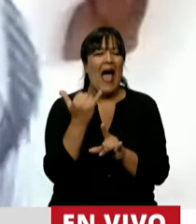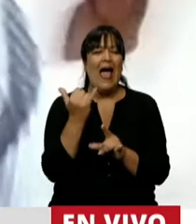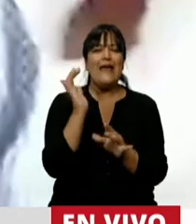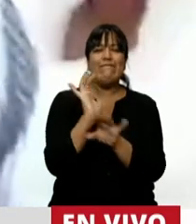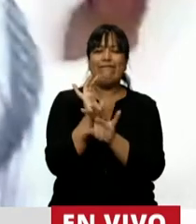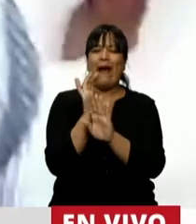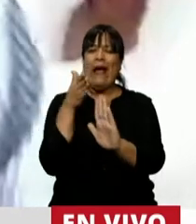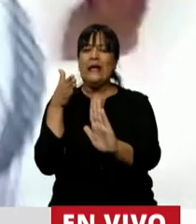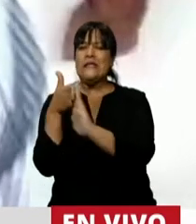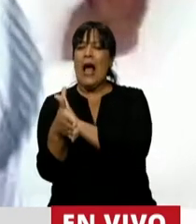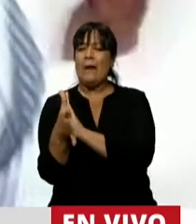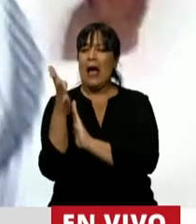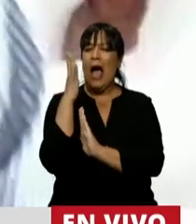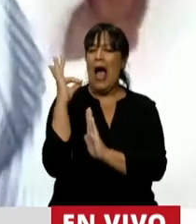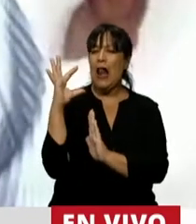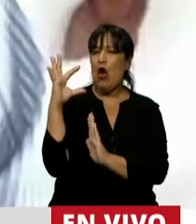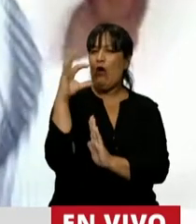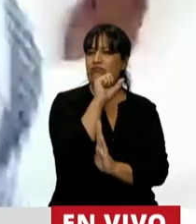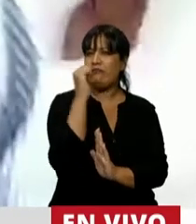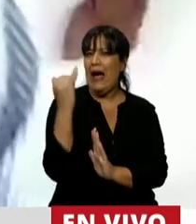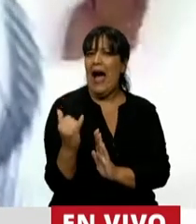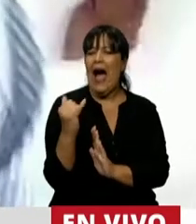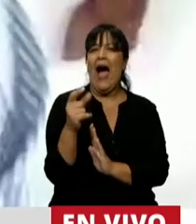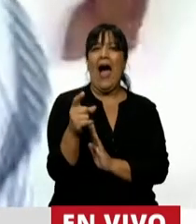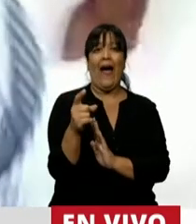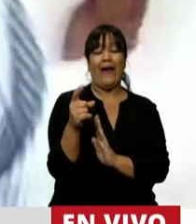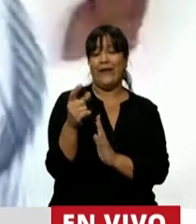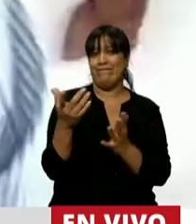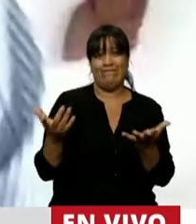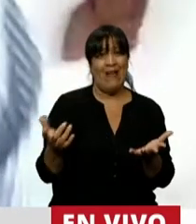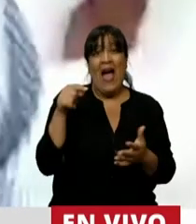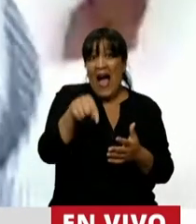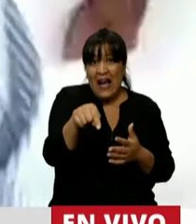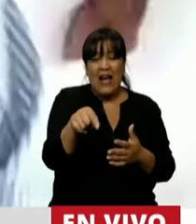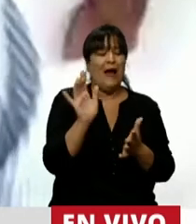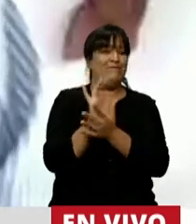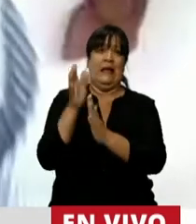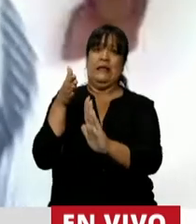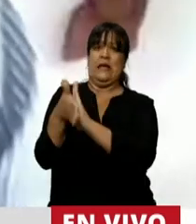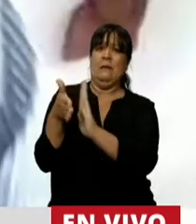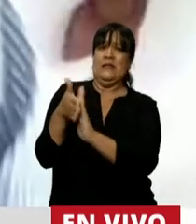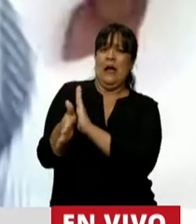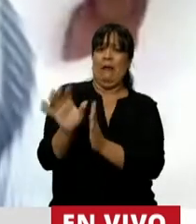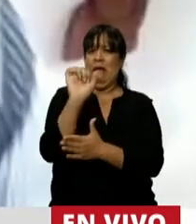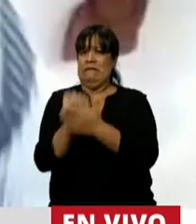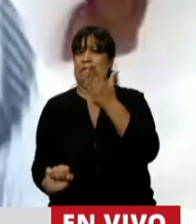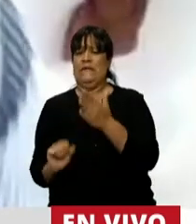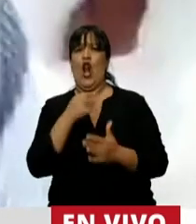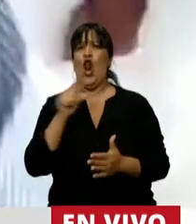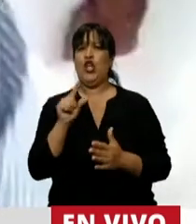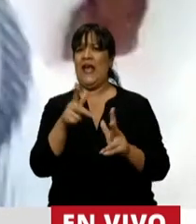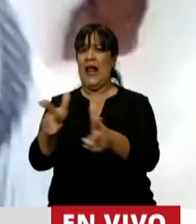escape, no hay nada heroico que rescatar. Y acá están escapando al debate que hay que darle al